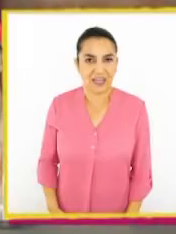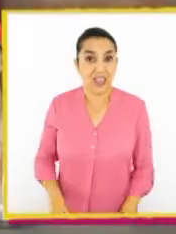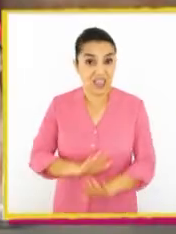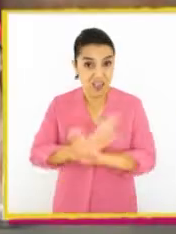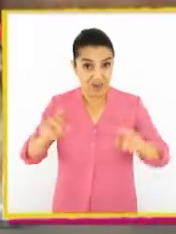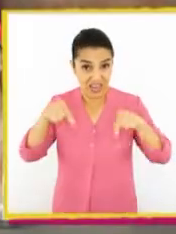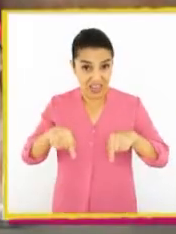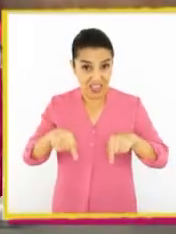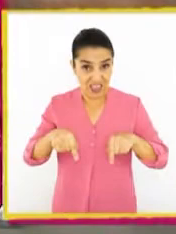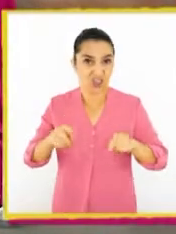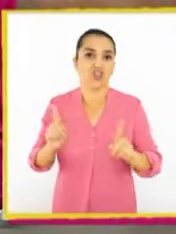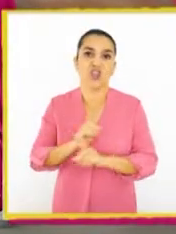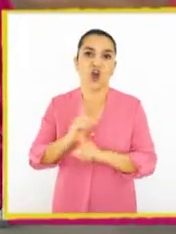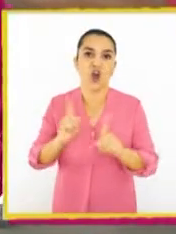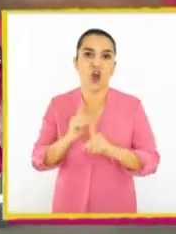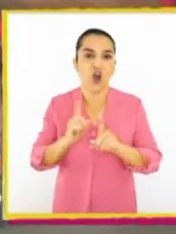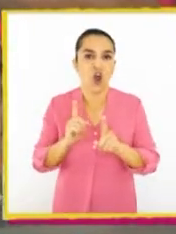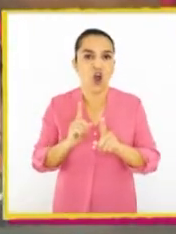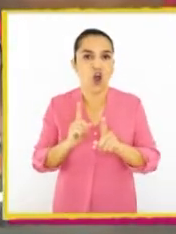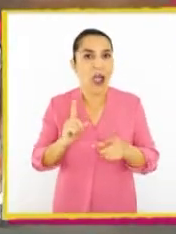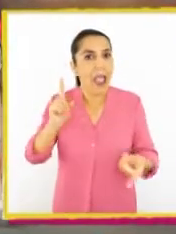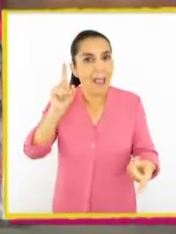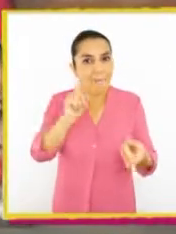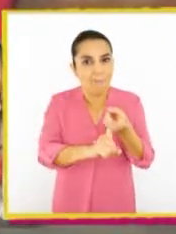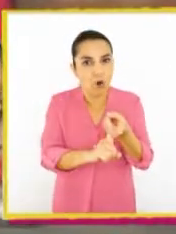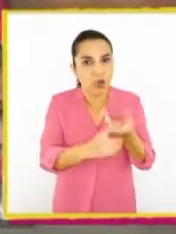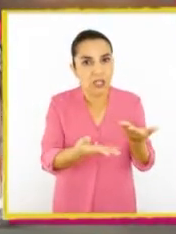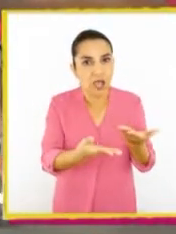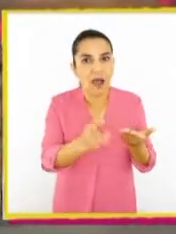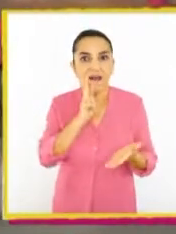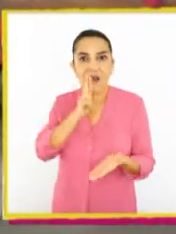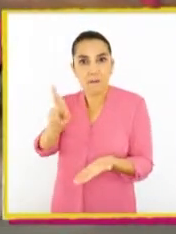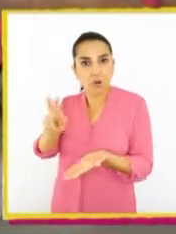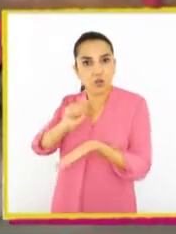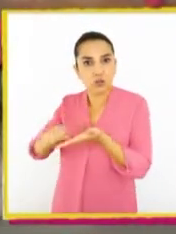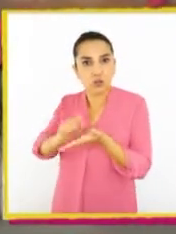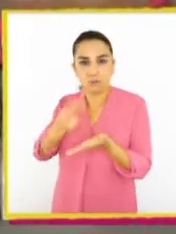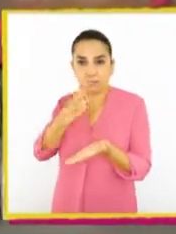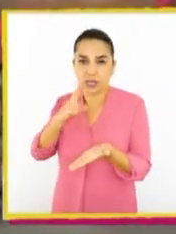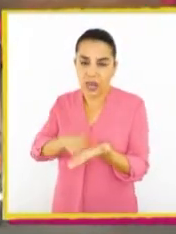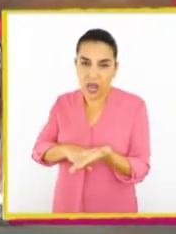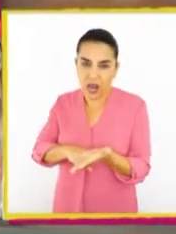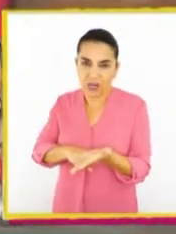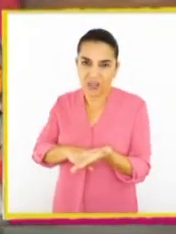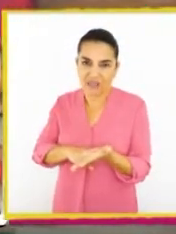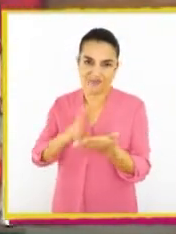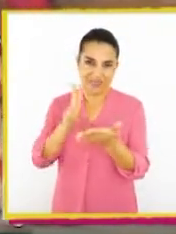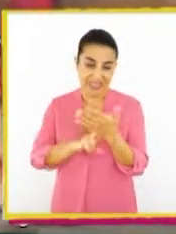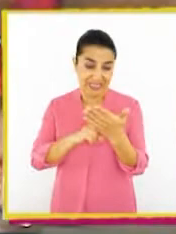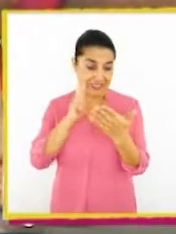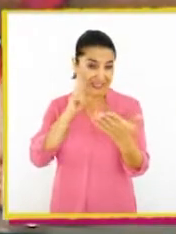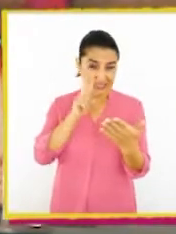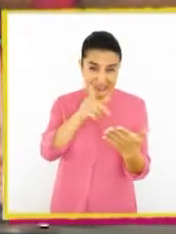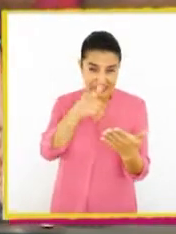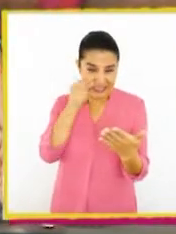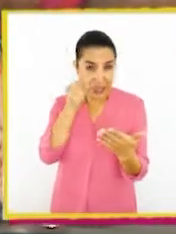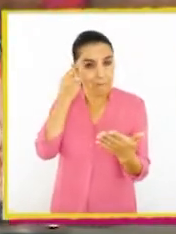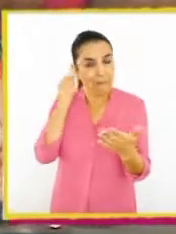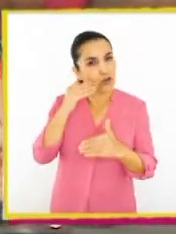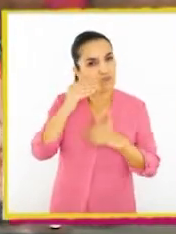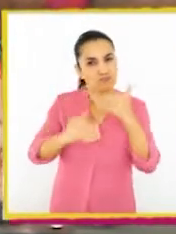Esto no quedó acá. Carmela le respondió a Miguel Grau. Sí, es verdad, la carta no se ve